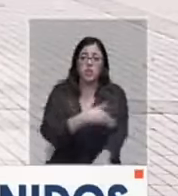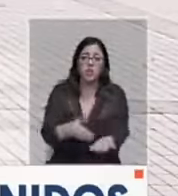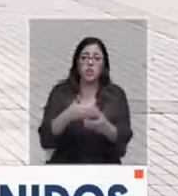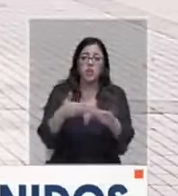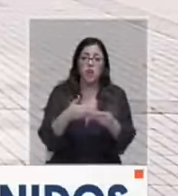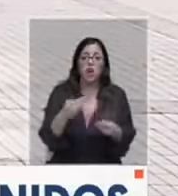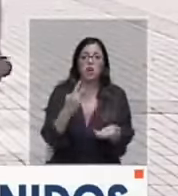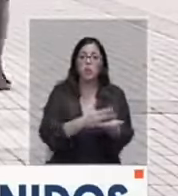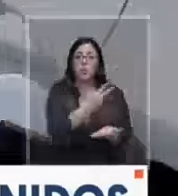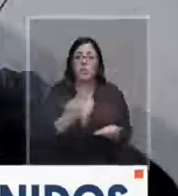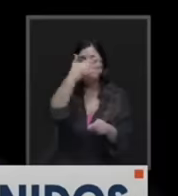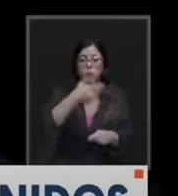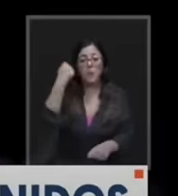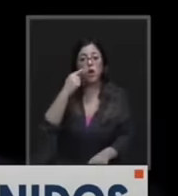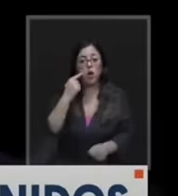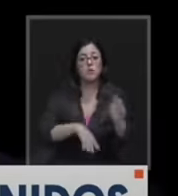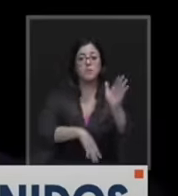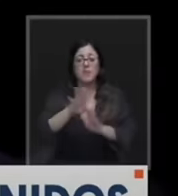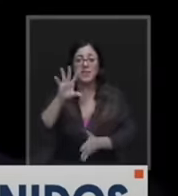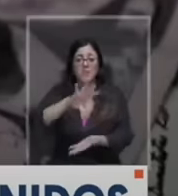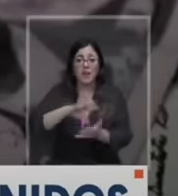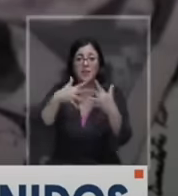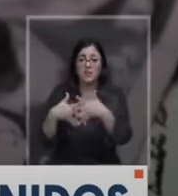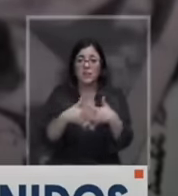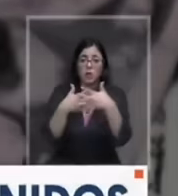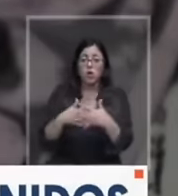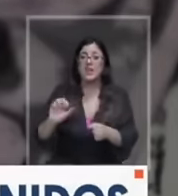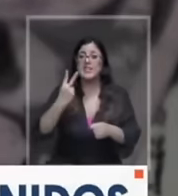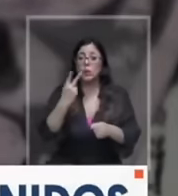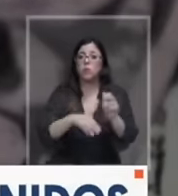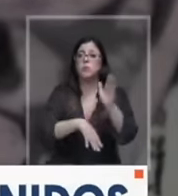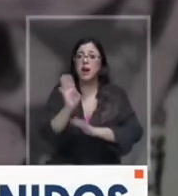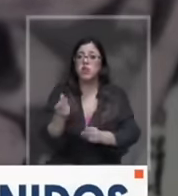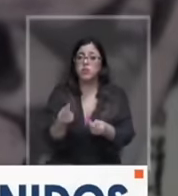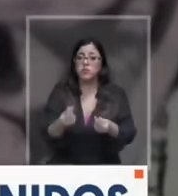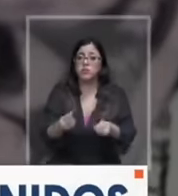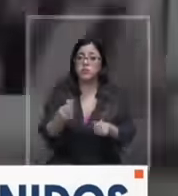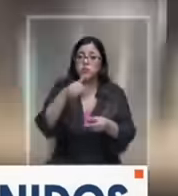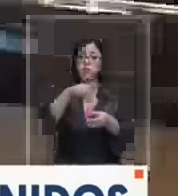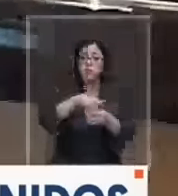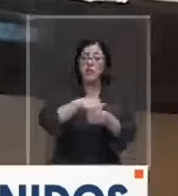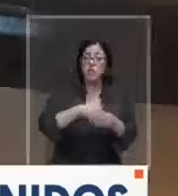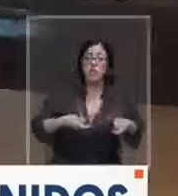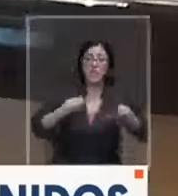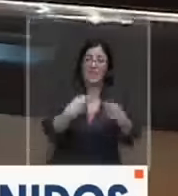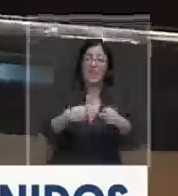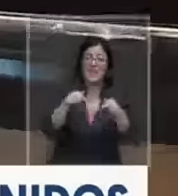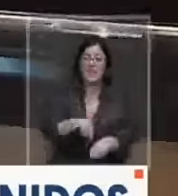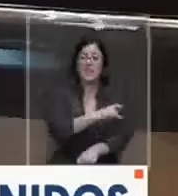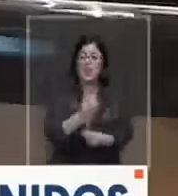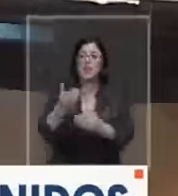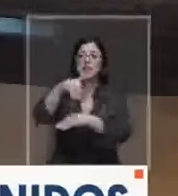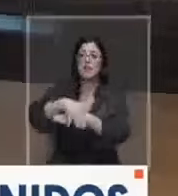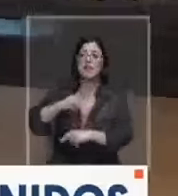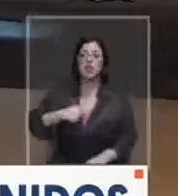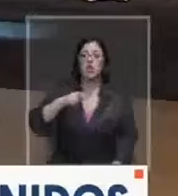22000 millones el país norteamericano es el segundo mayor inversionista en Chile buenas tardes Mi nombre